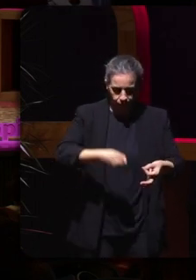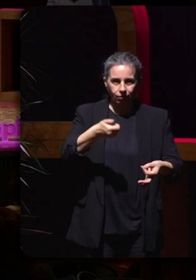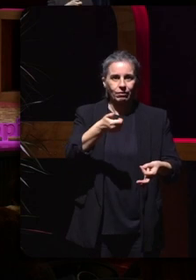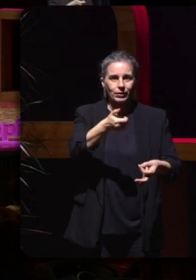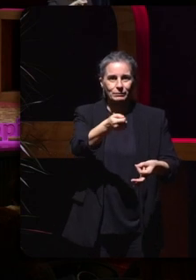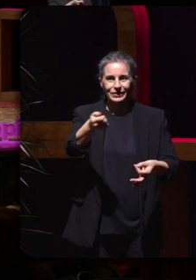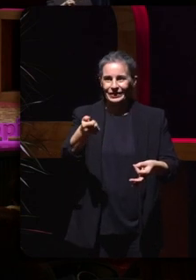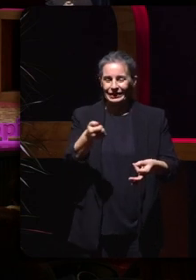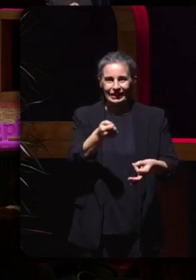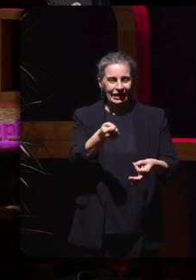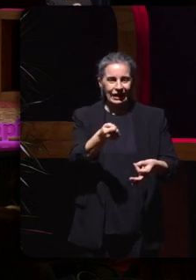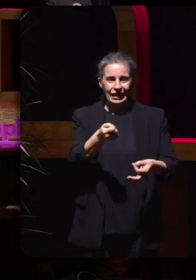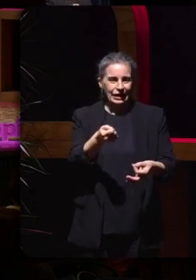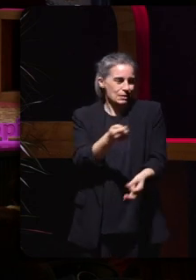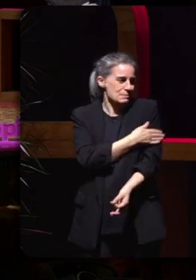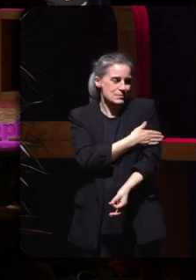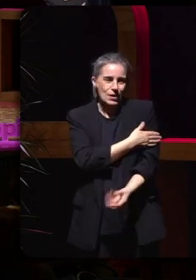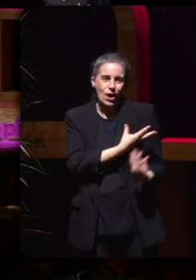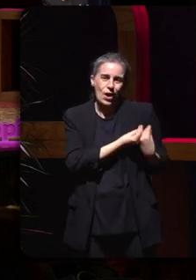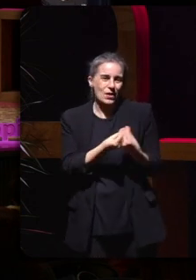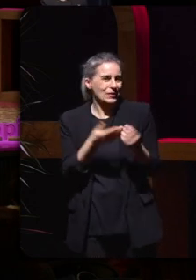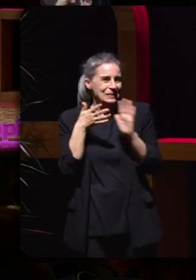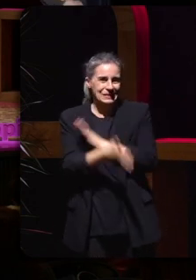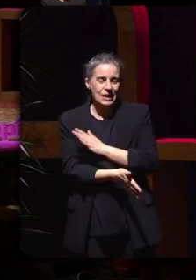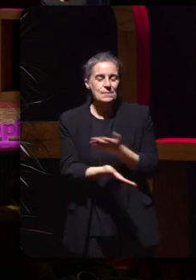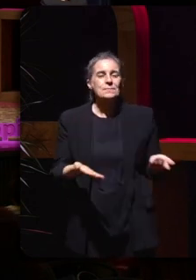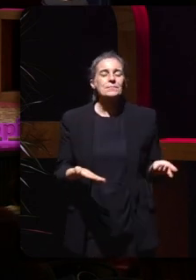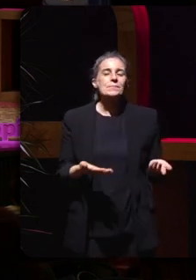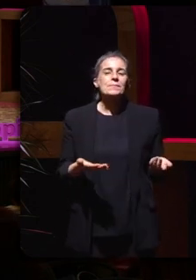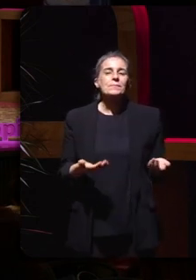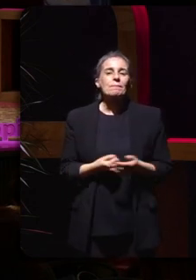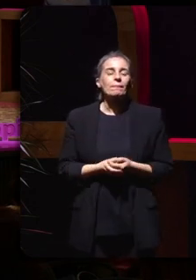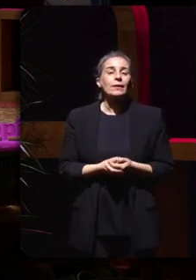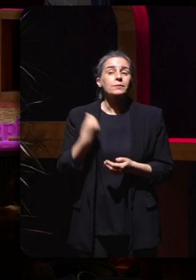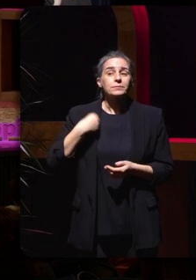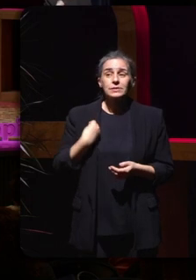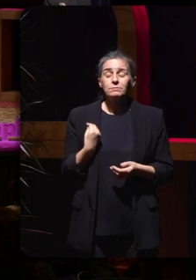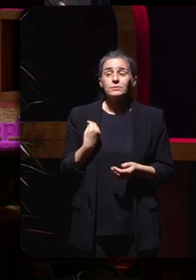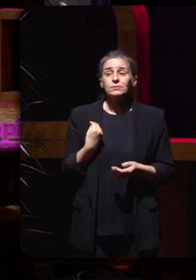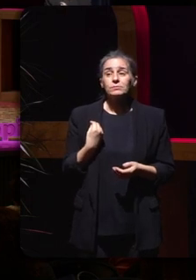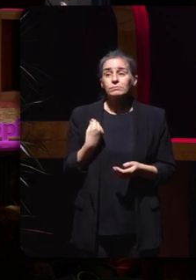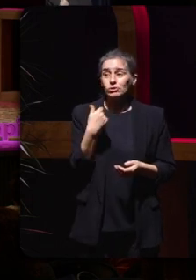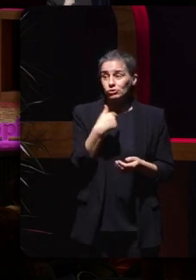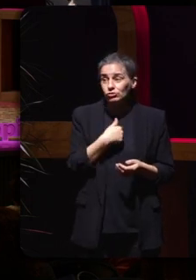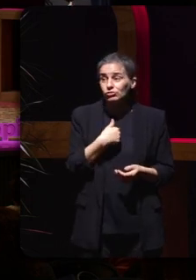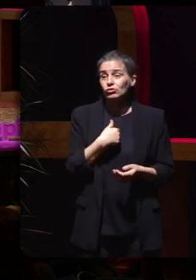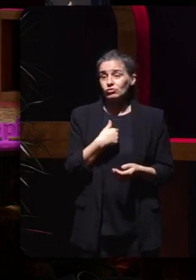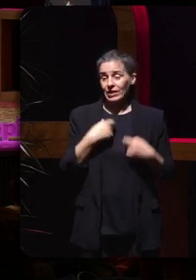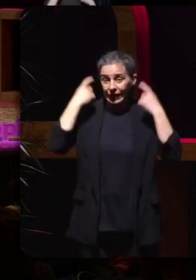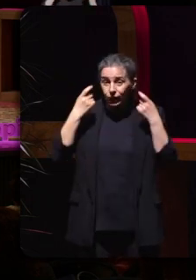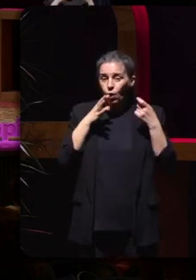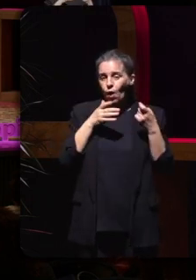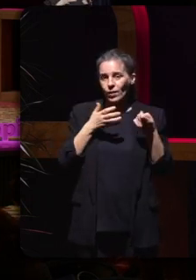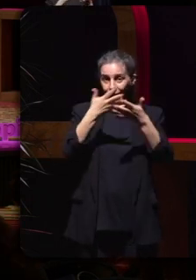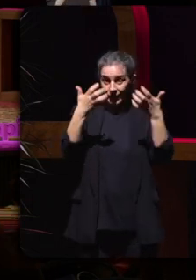siempre han venido conmigo y si de alguna manera logró transmitir escribiendo y hoy